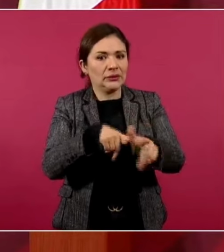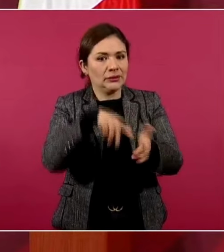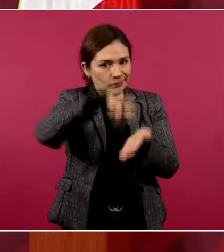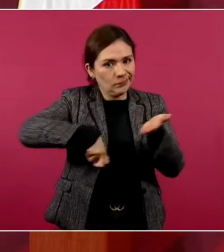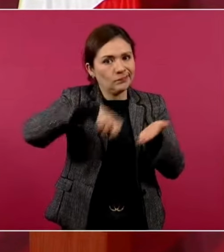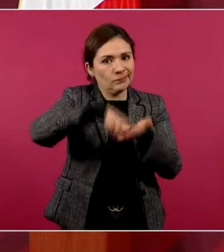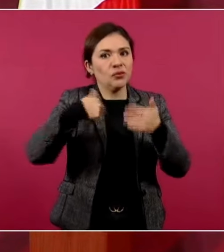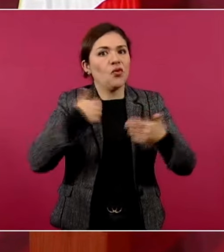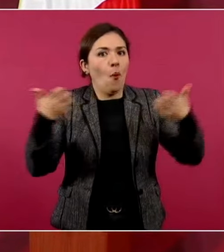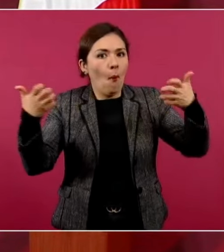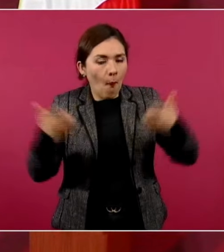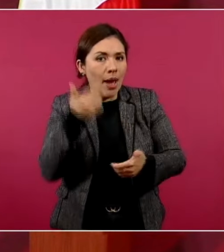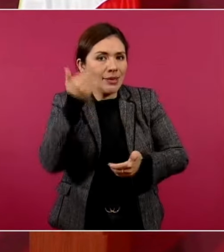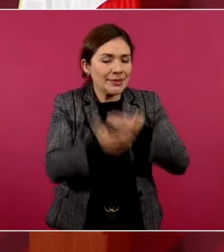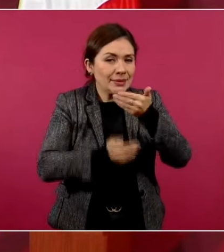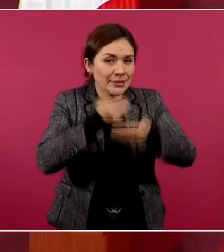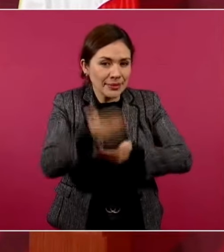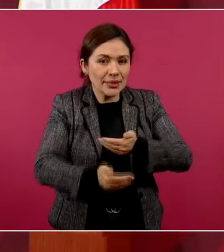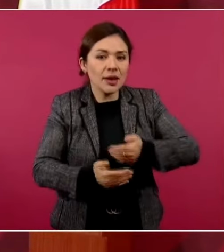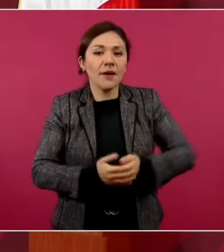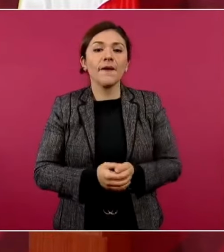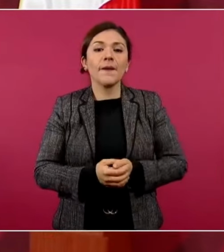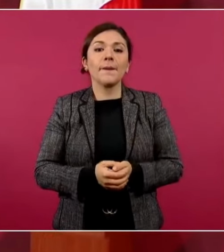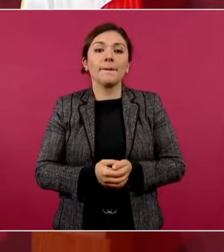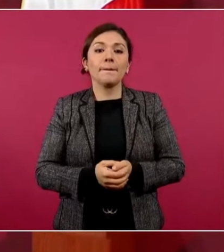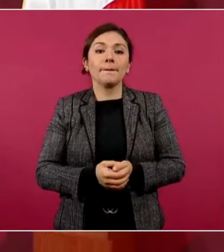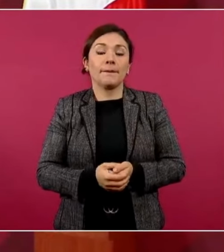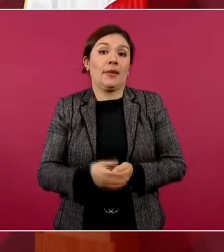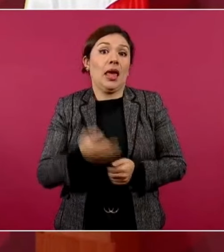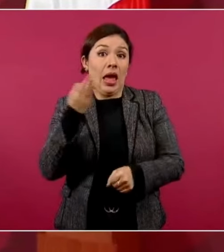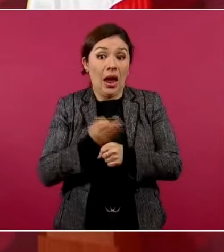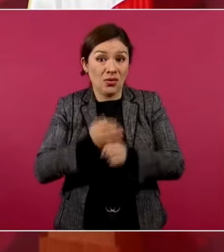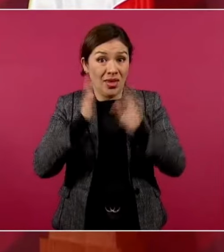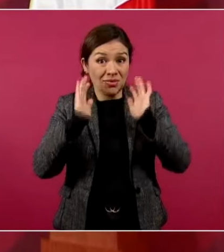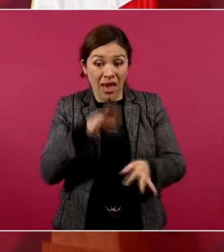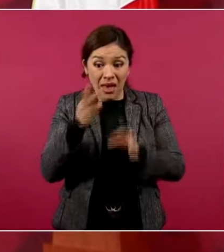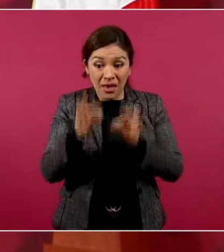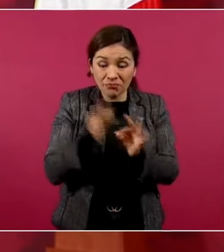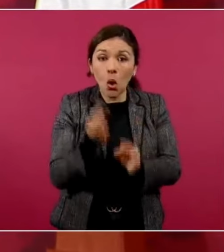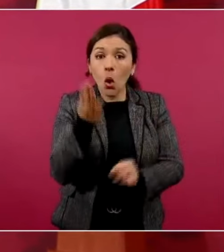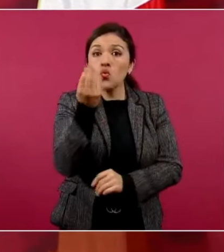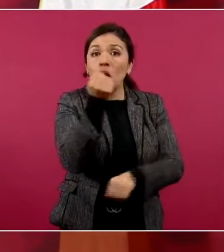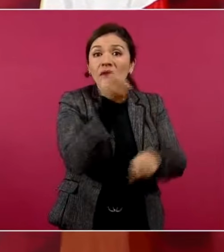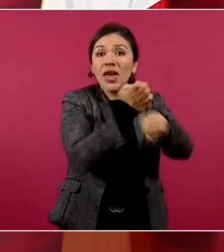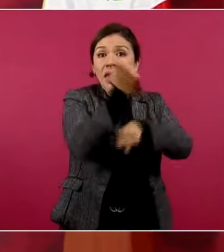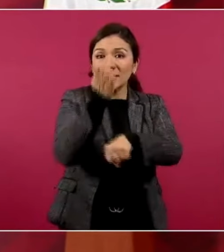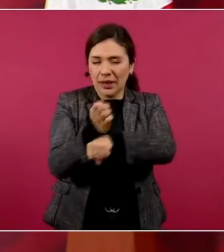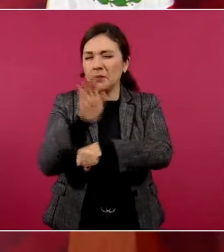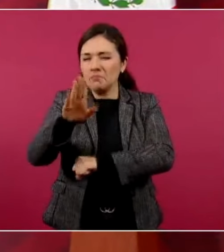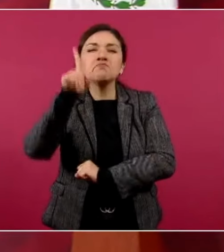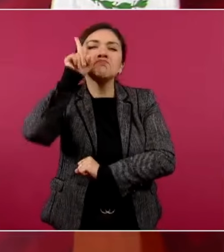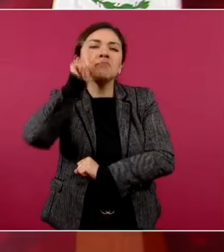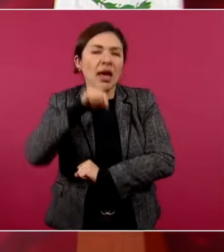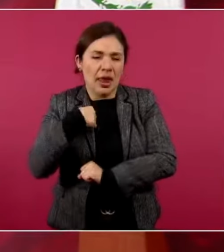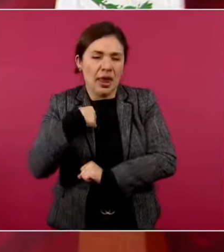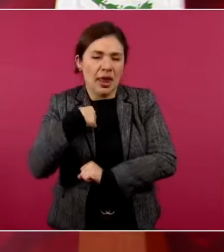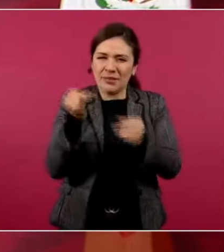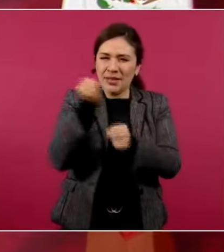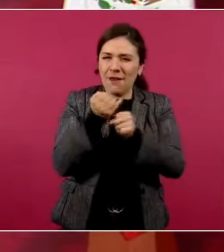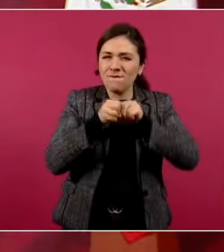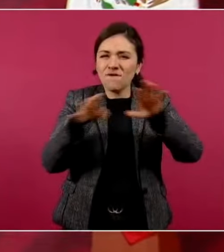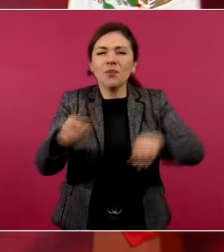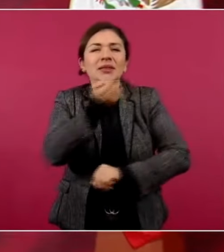es lo que estamos haciendo ya en 9 estados. Mañana vamos a tener el informe de salud